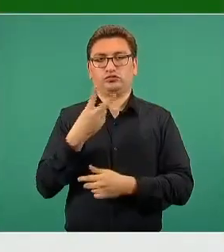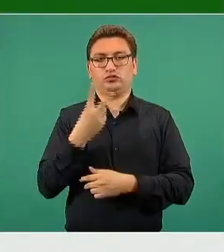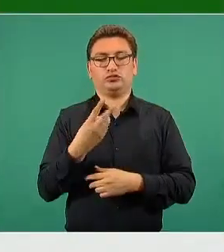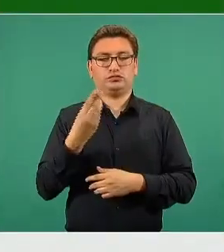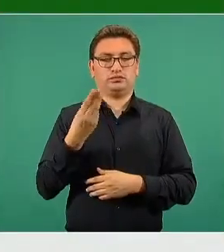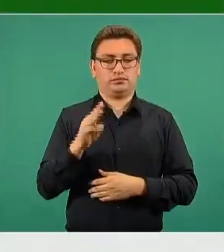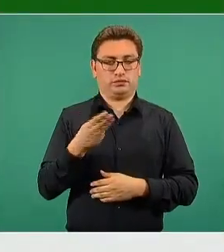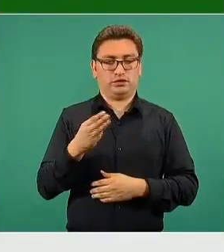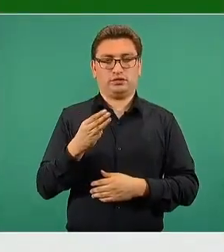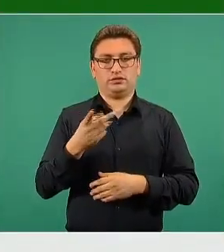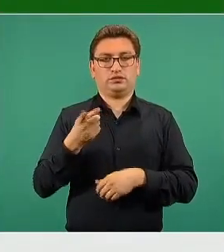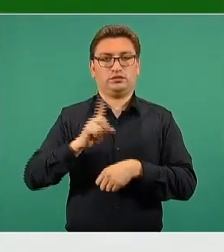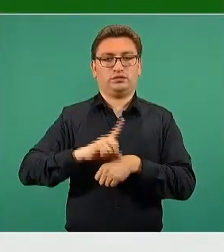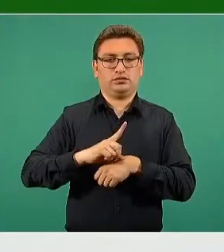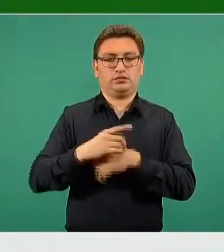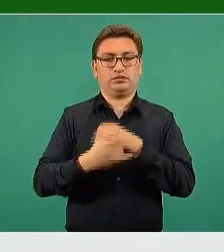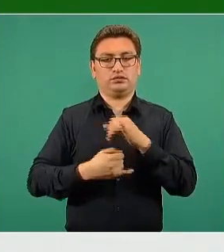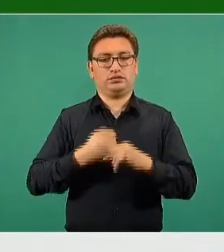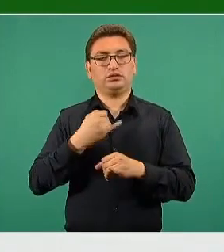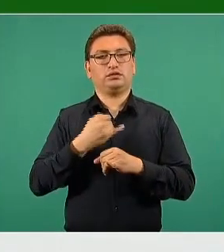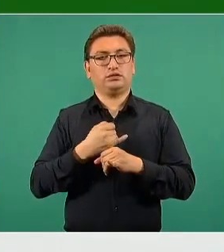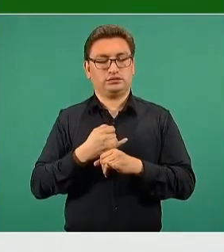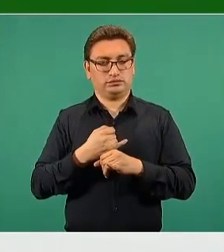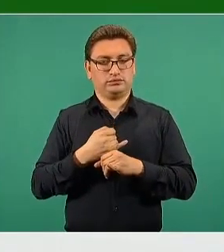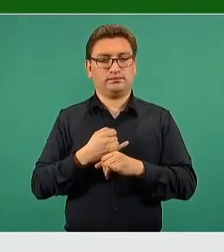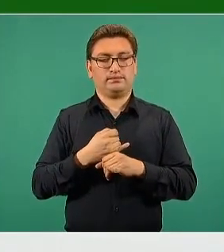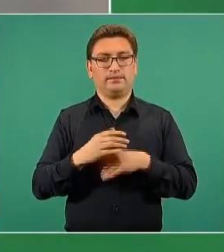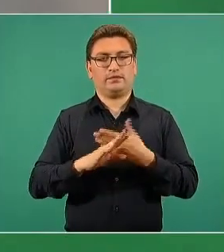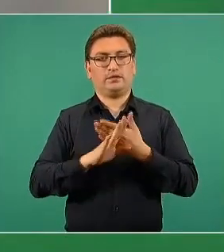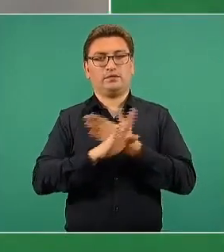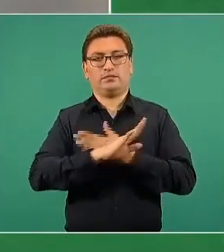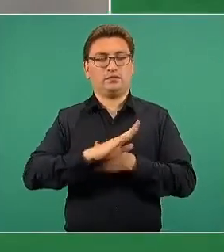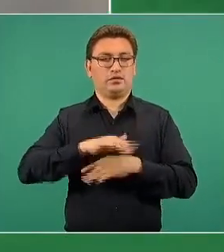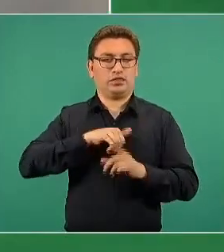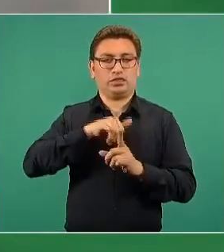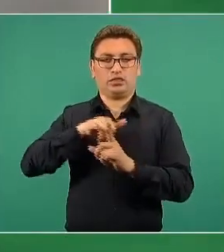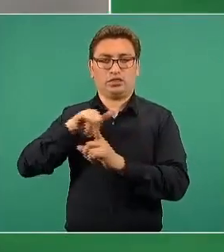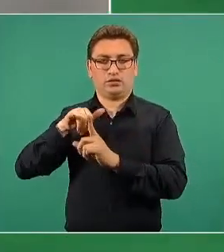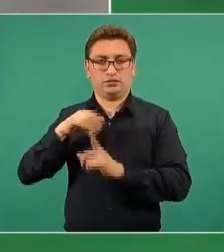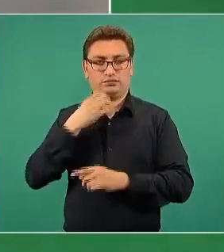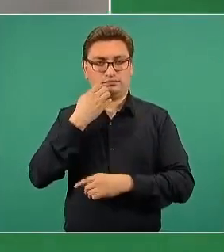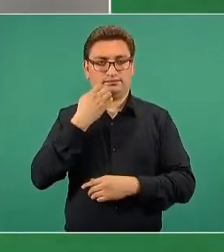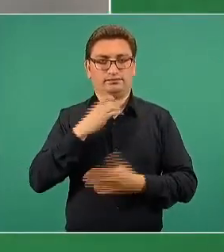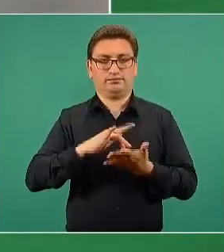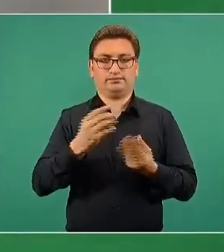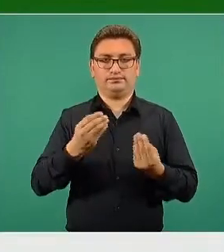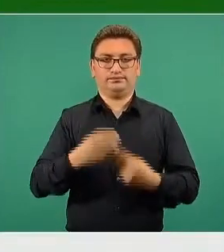mayo, Día Internacional contra el Acoso Escolar. Muchísimas gracias.